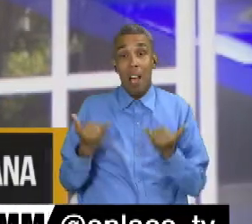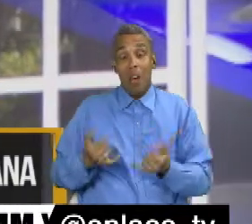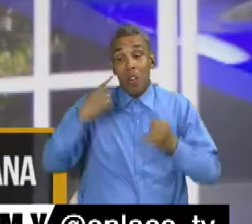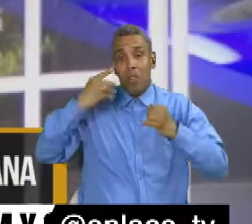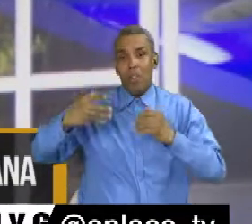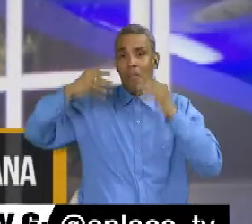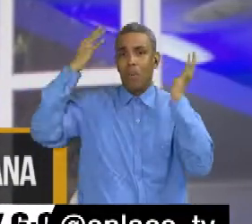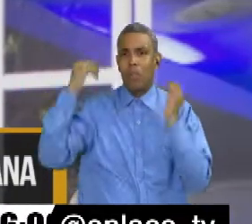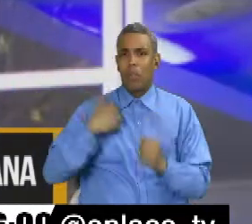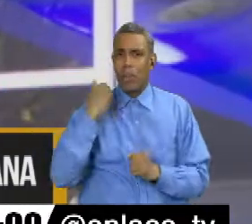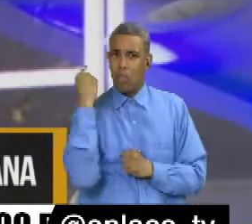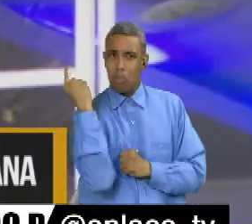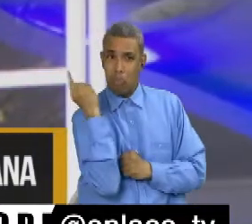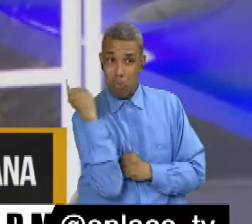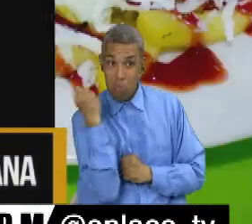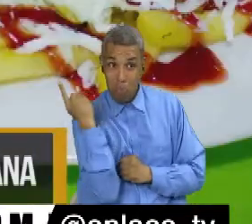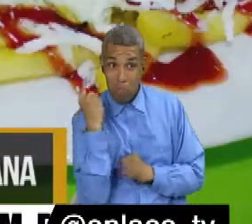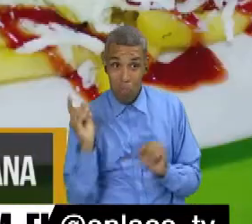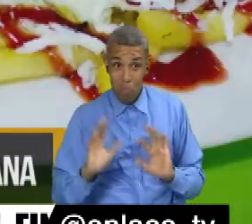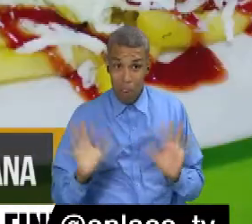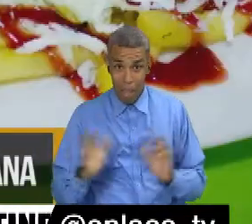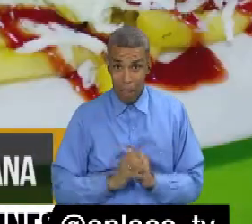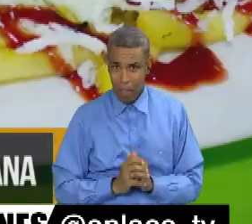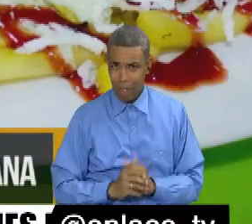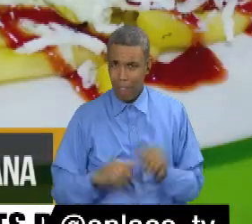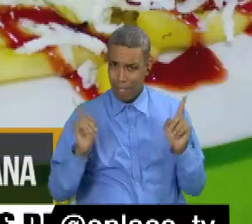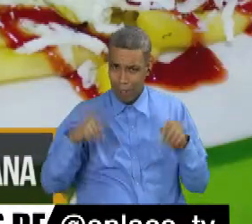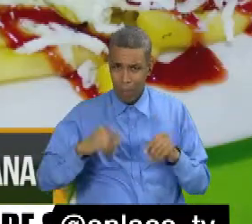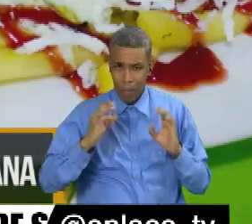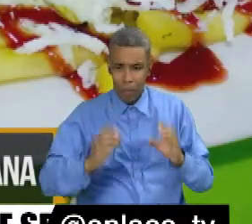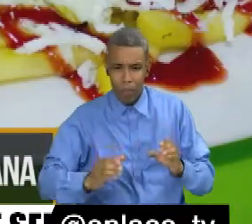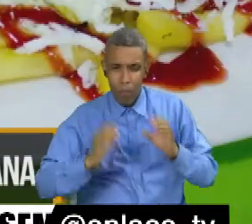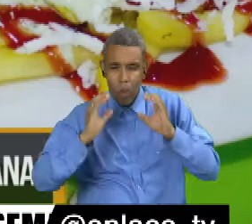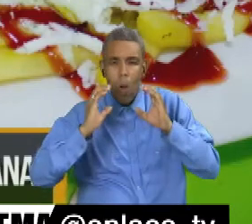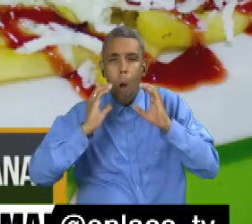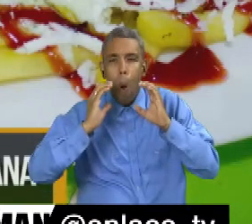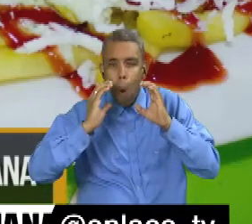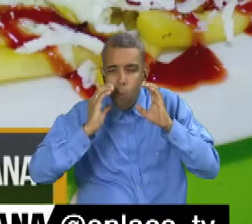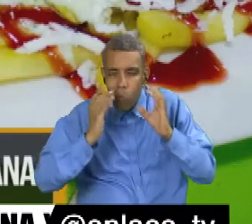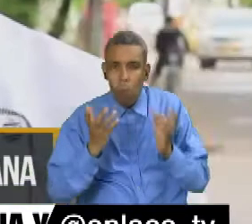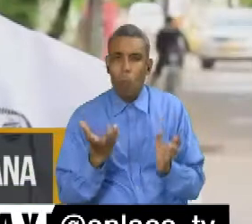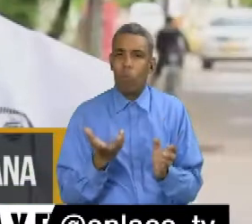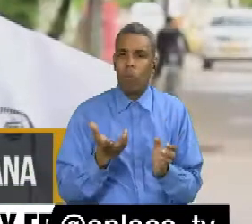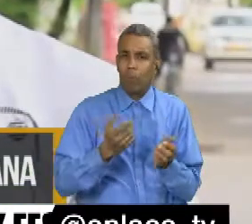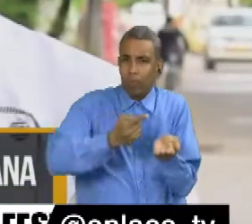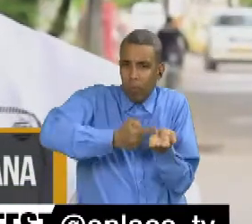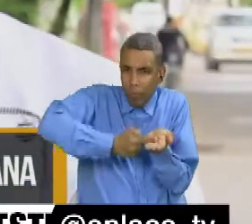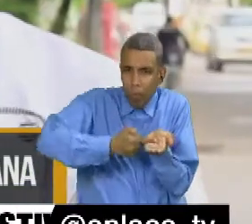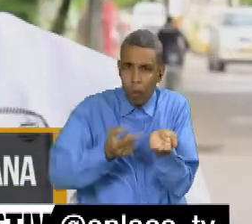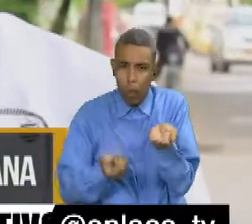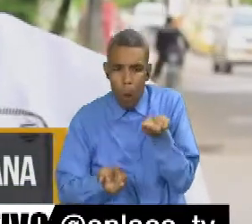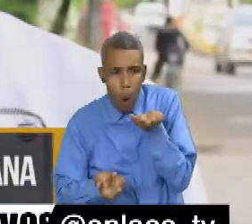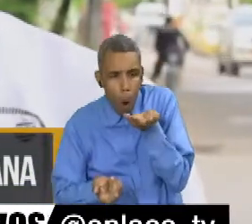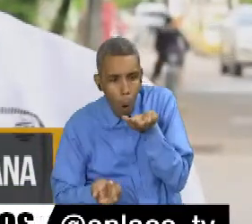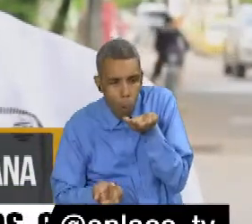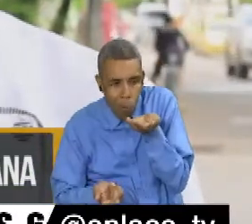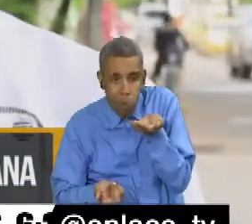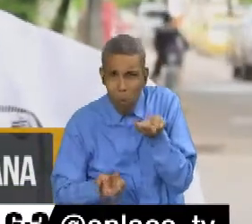hace naranjadas, sino también comidas rápidas, entre otros antojitos con los que deleita a sus seguidores. Que no hay obstáculos para